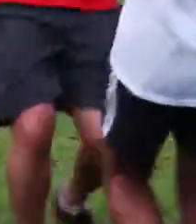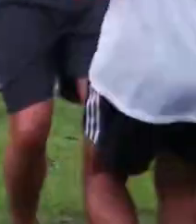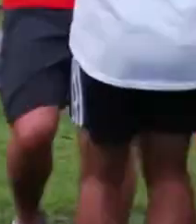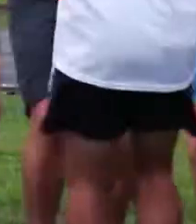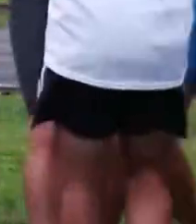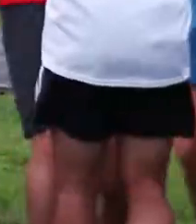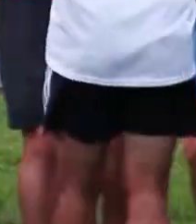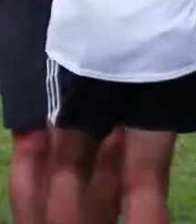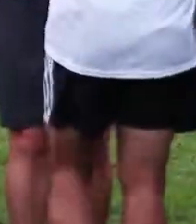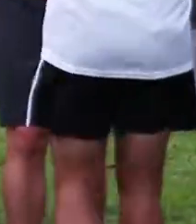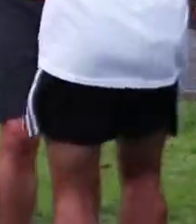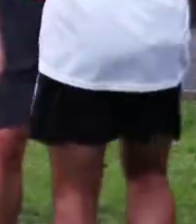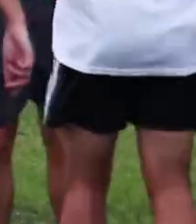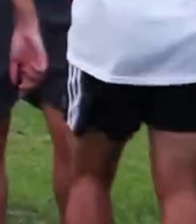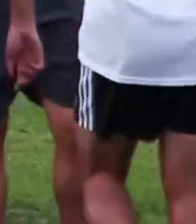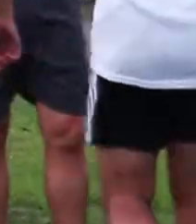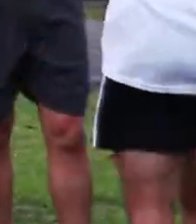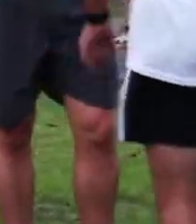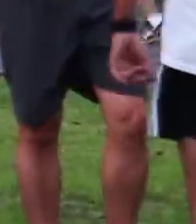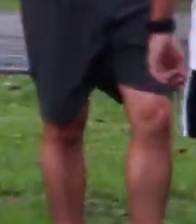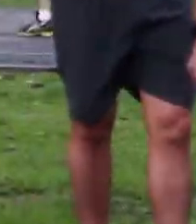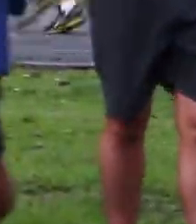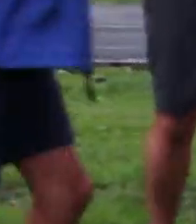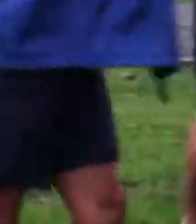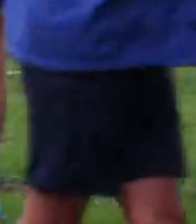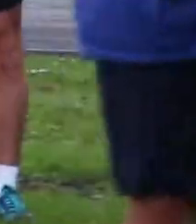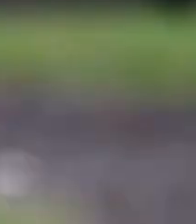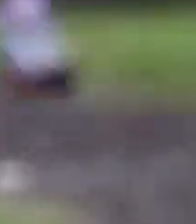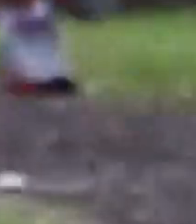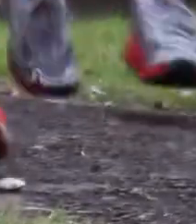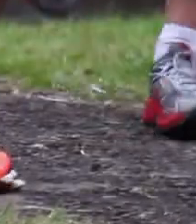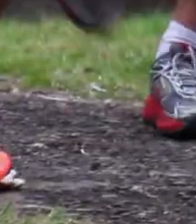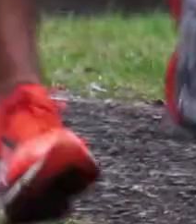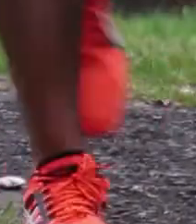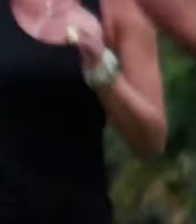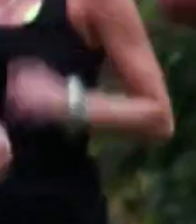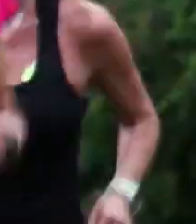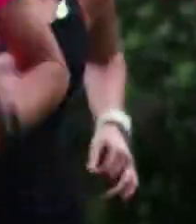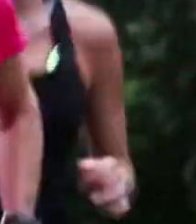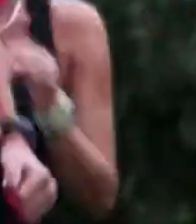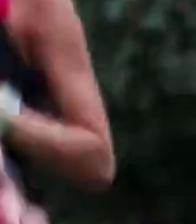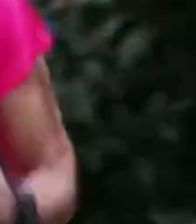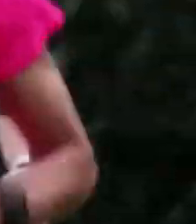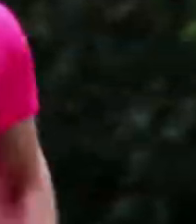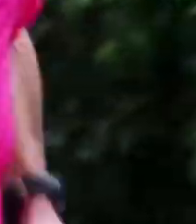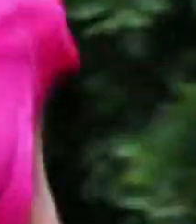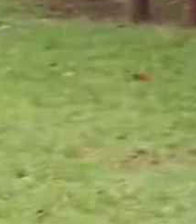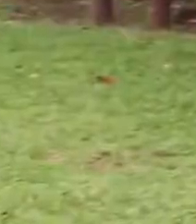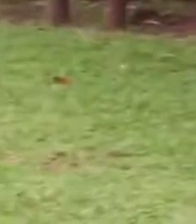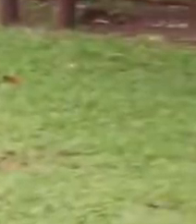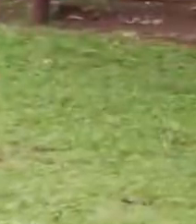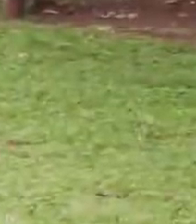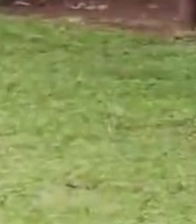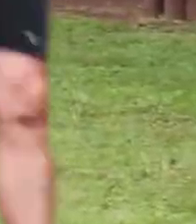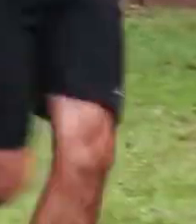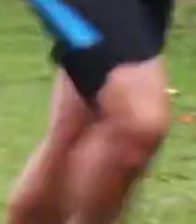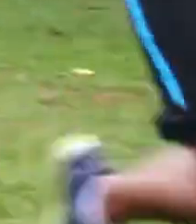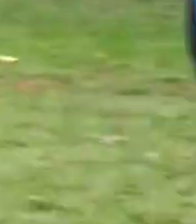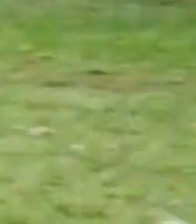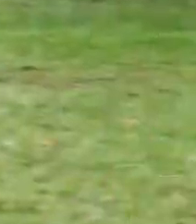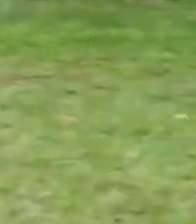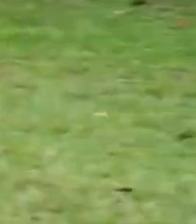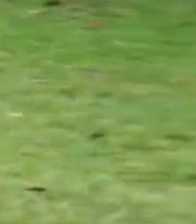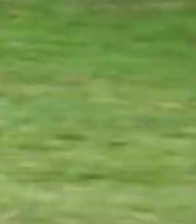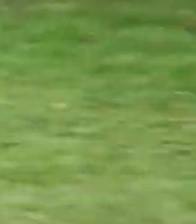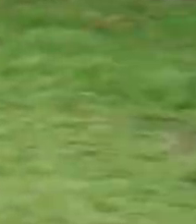No es a nivel competitivo, ¿verdad? Yo creo que es una competencia con uno mismo. Cada persona tiene distintos métodos, ¿verdad? Yo corro con